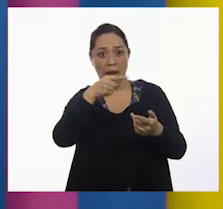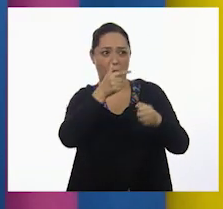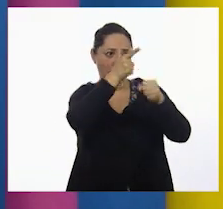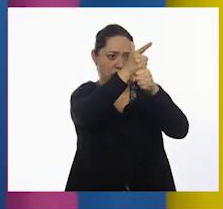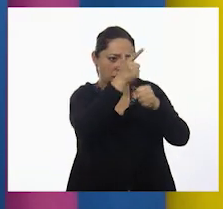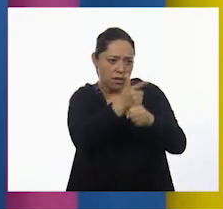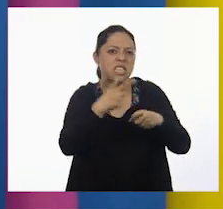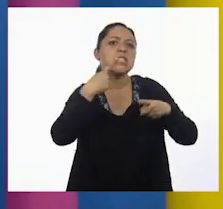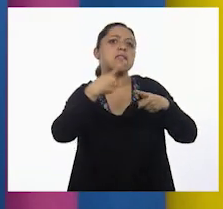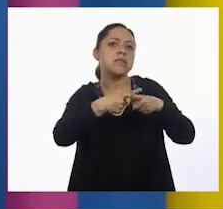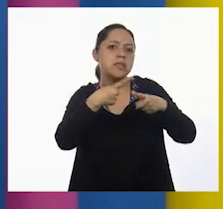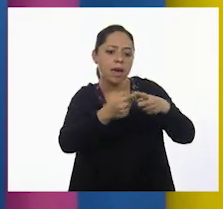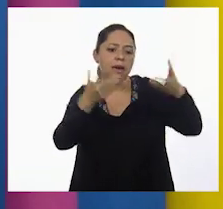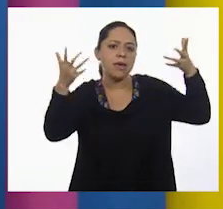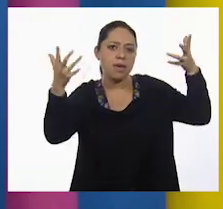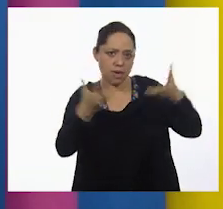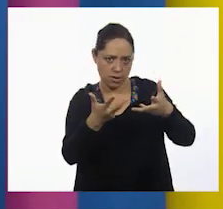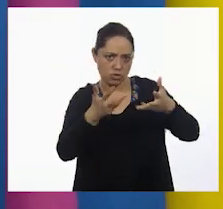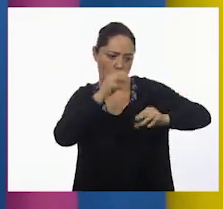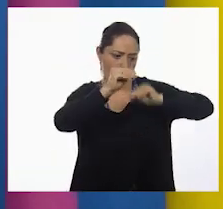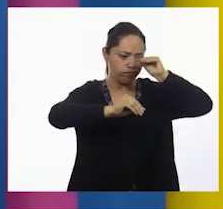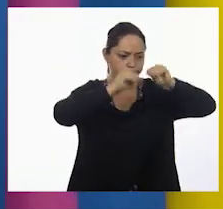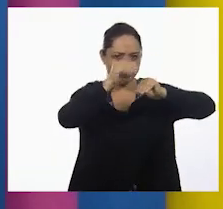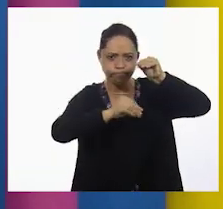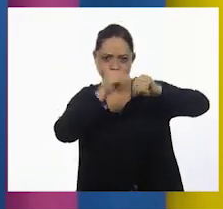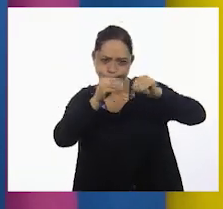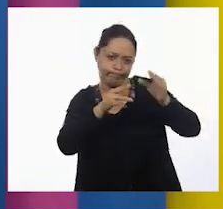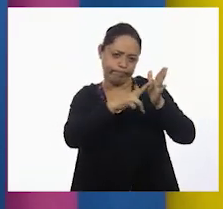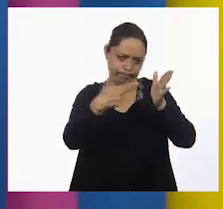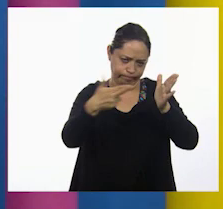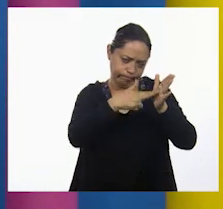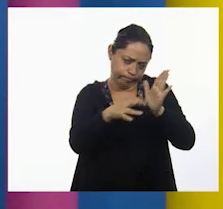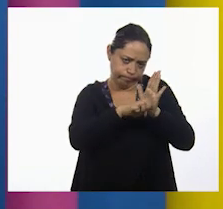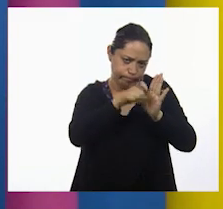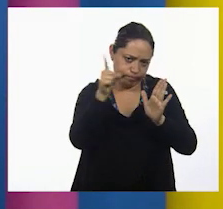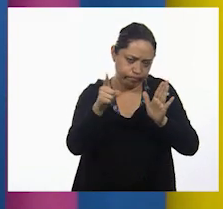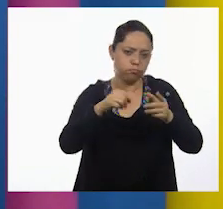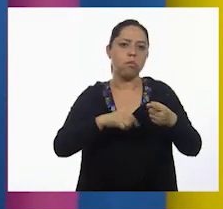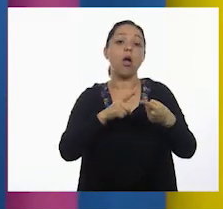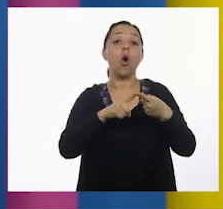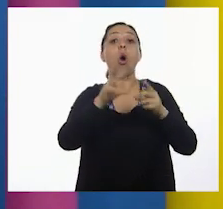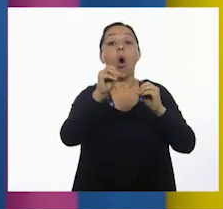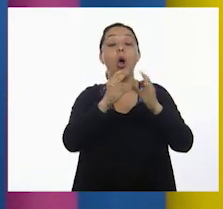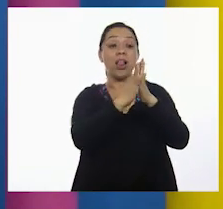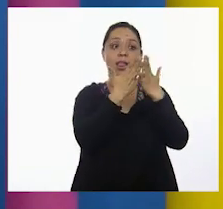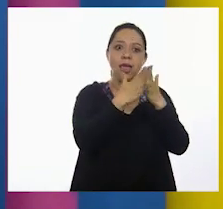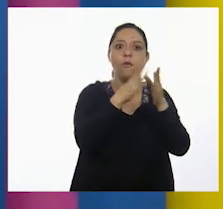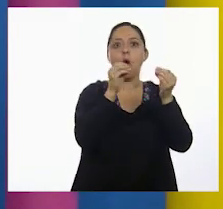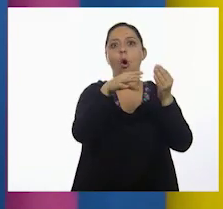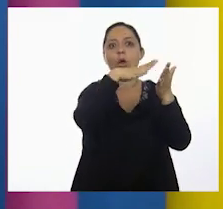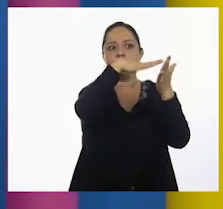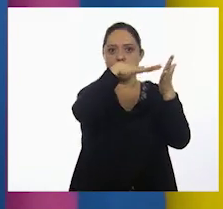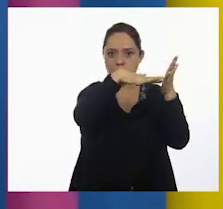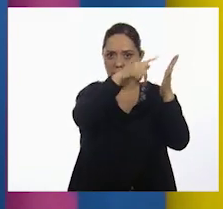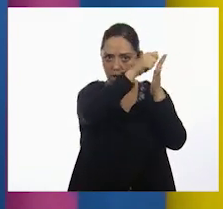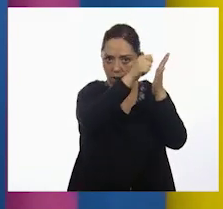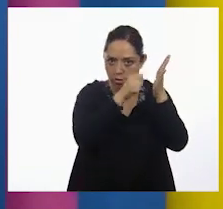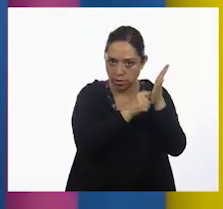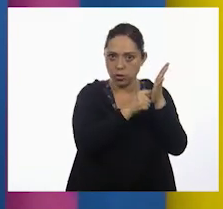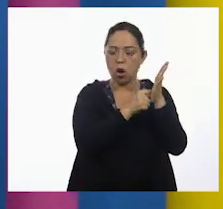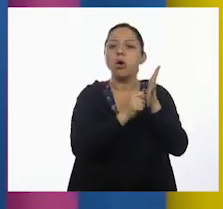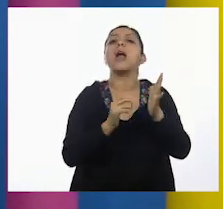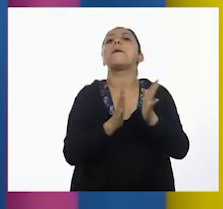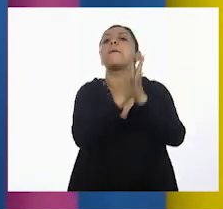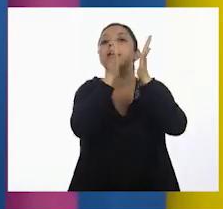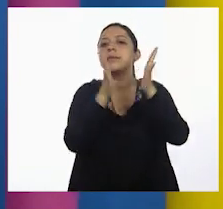quiénes participaron en la elaboración de, en este caso, la revista, y si fuera un libro o un texto, pues también quiénes participan.